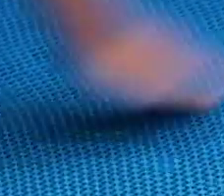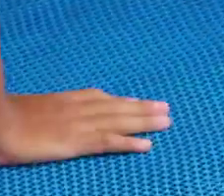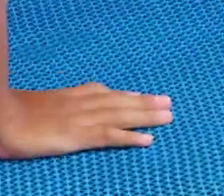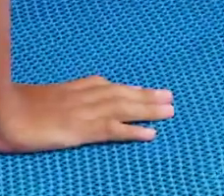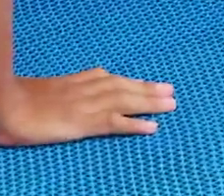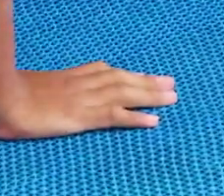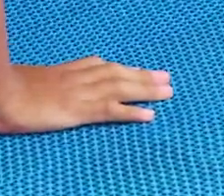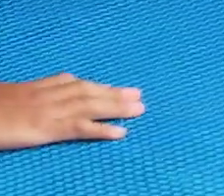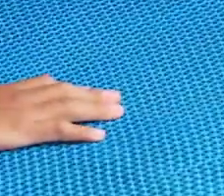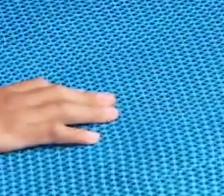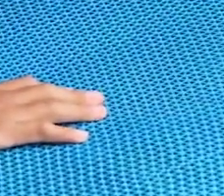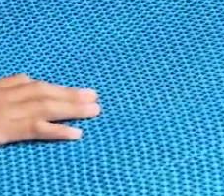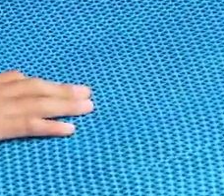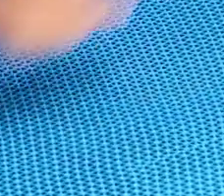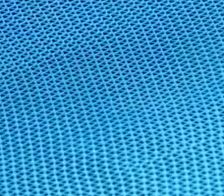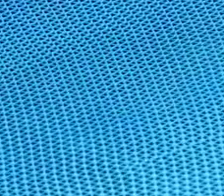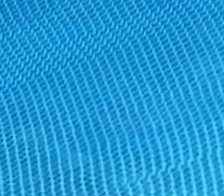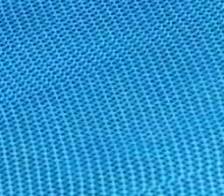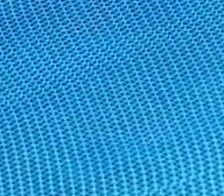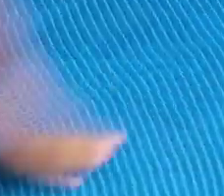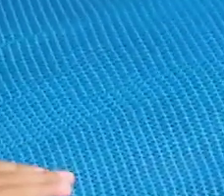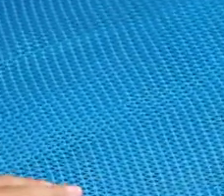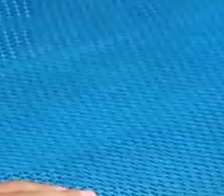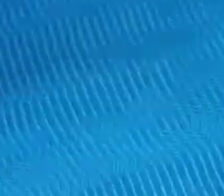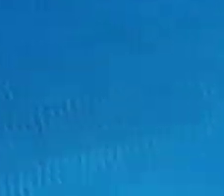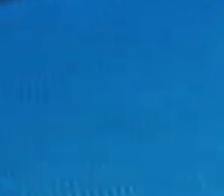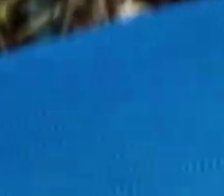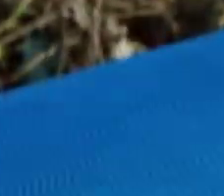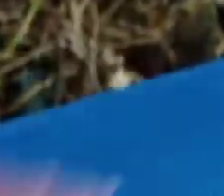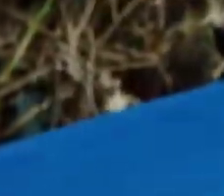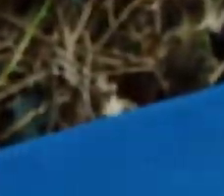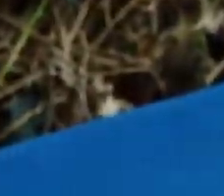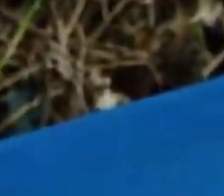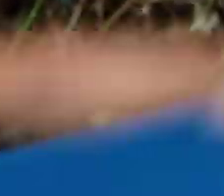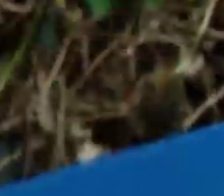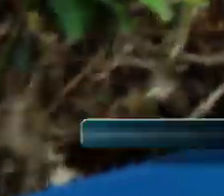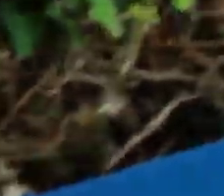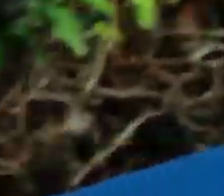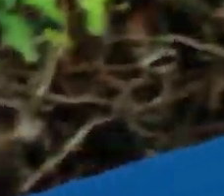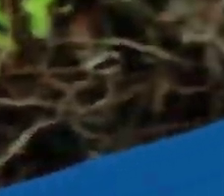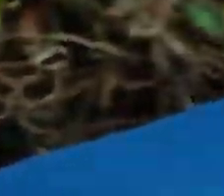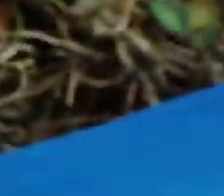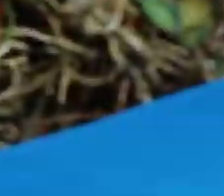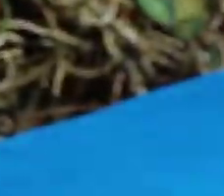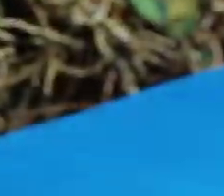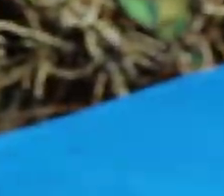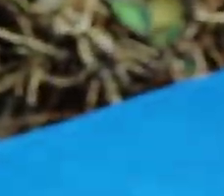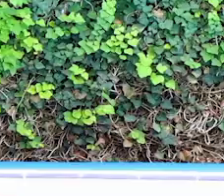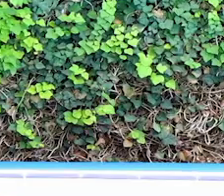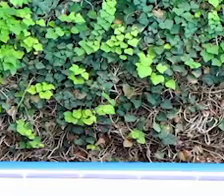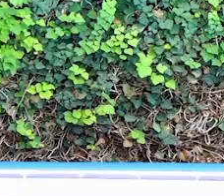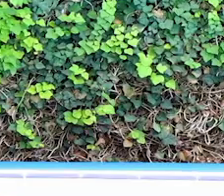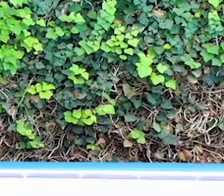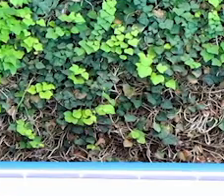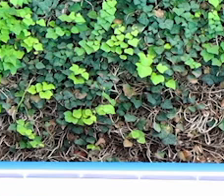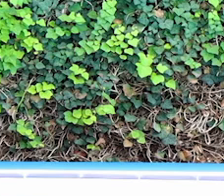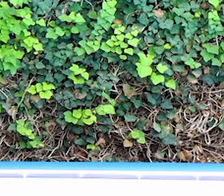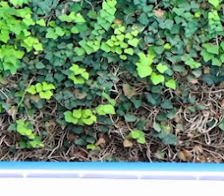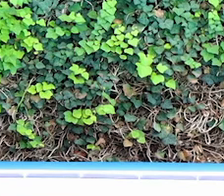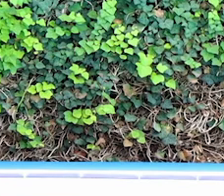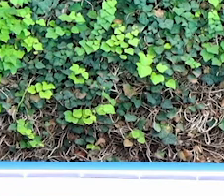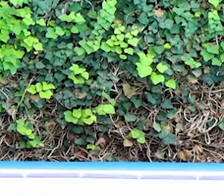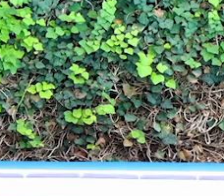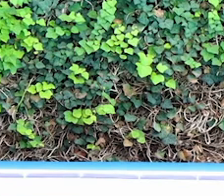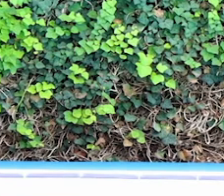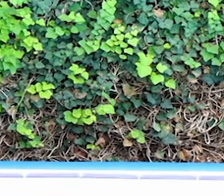Elevamos derecha, izquierda. Derecha, izquierda, muy bien. Bien estirado al frente, que sea al frente, no